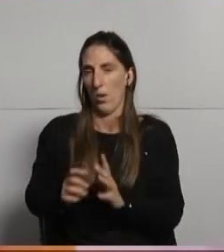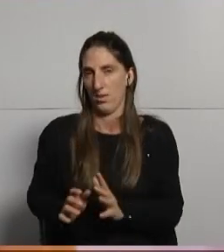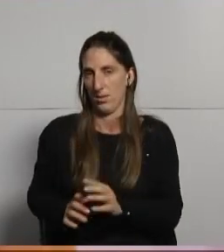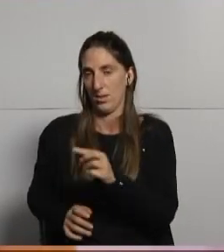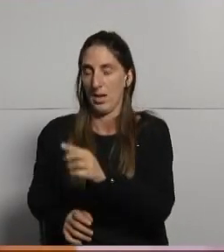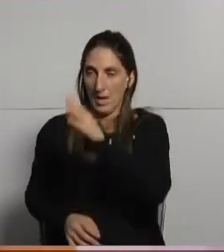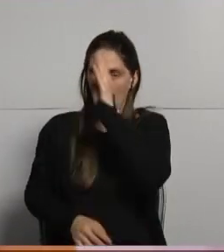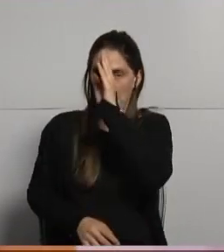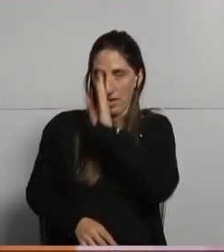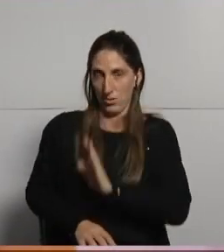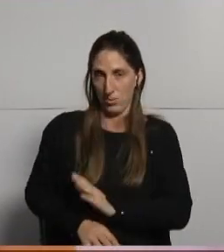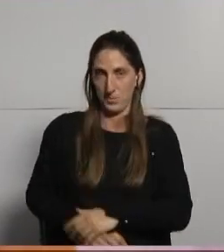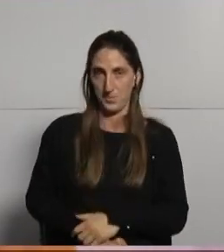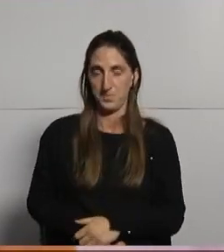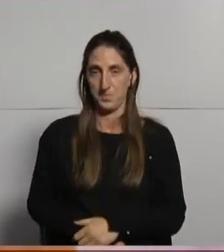eso aprendo.